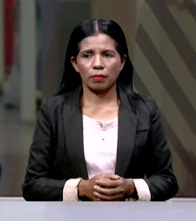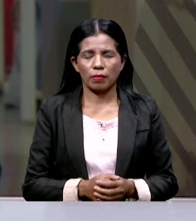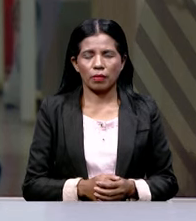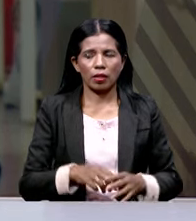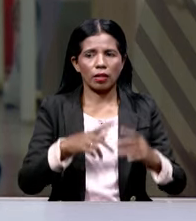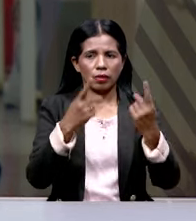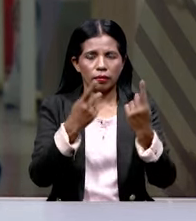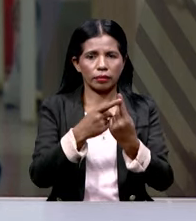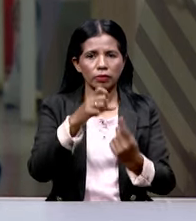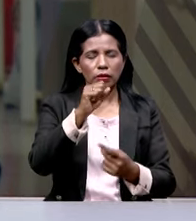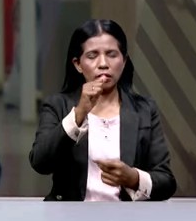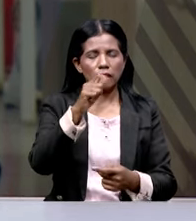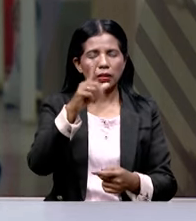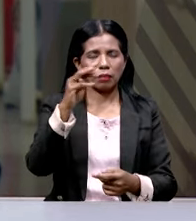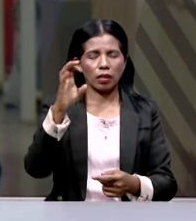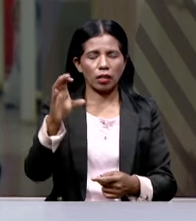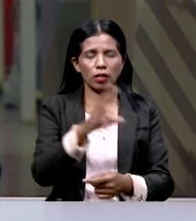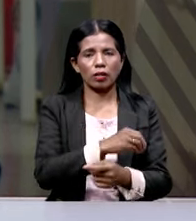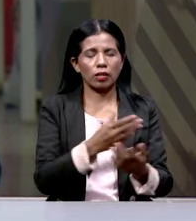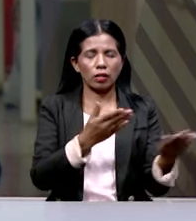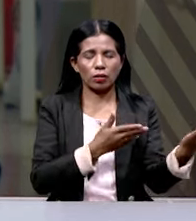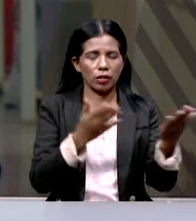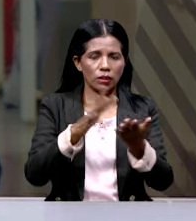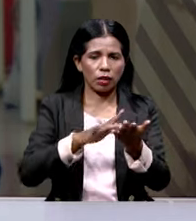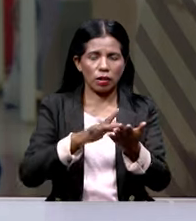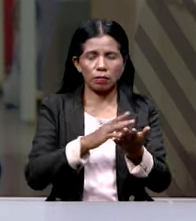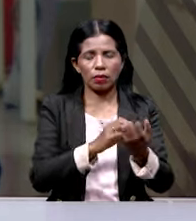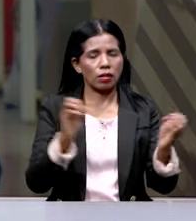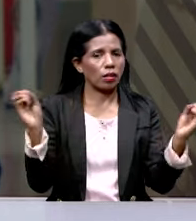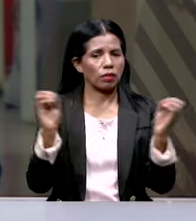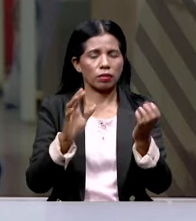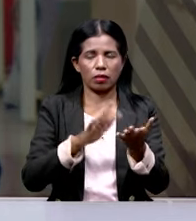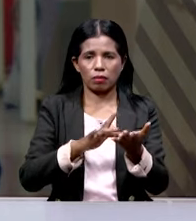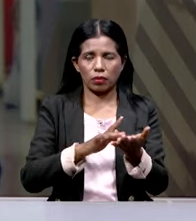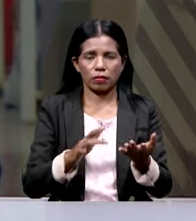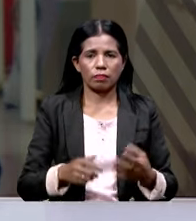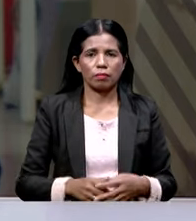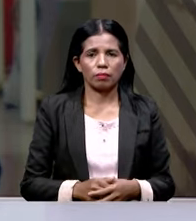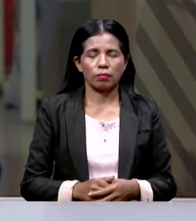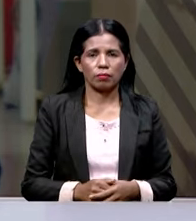Compañía Salimagu Hatama de Triazente Laboratorio, La Oz, Aymoroc.